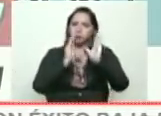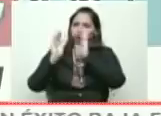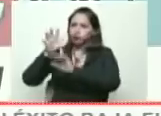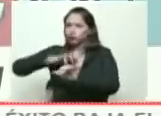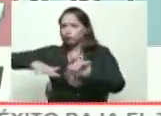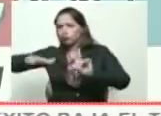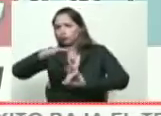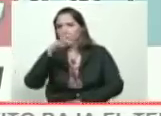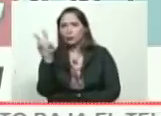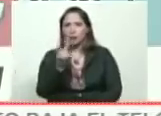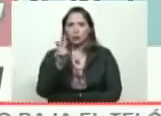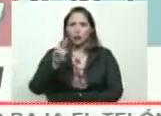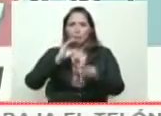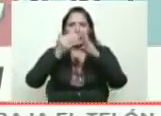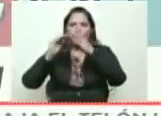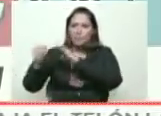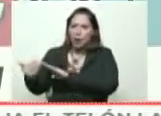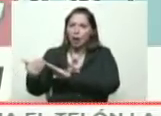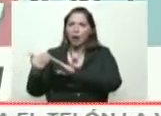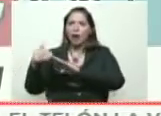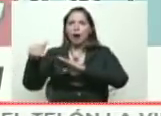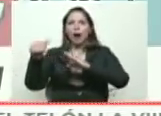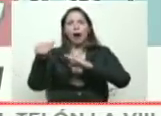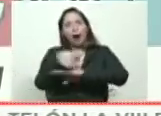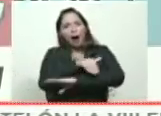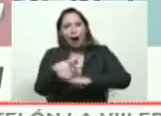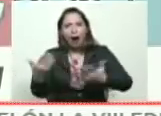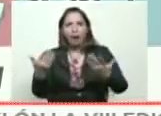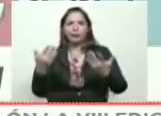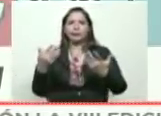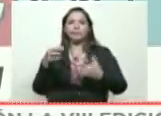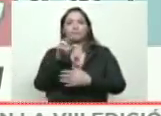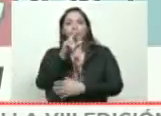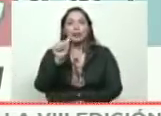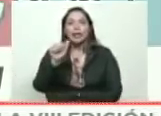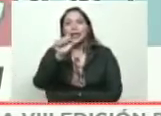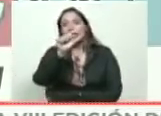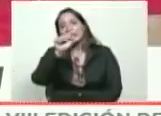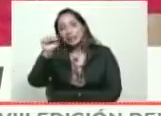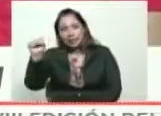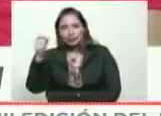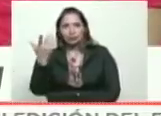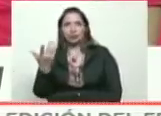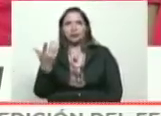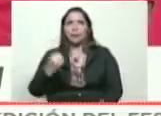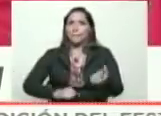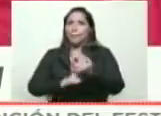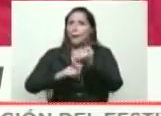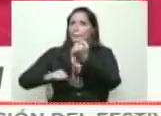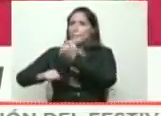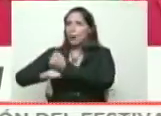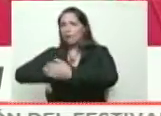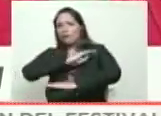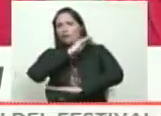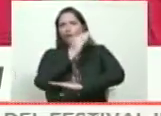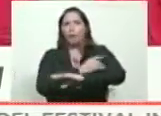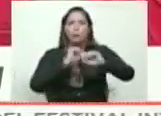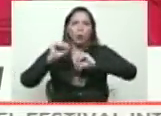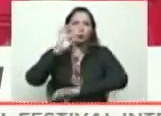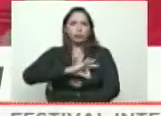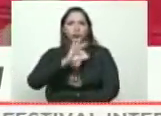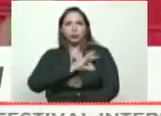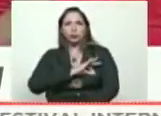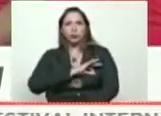nacional, en cada comunidad, en cada calle, con las RAS, con un apoyo contundente de los movimientos sociales y con una